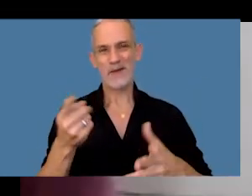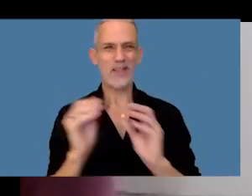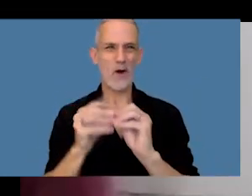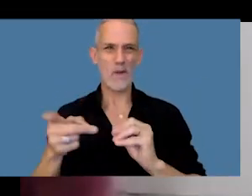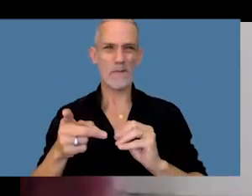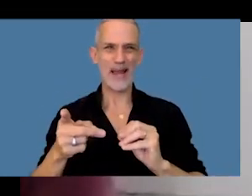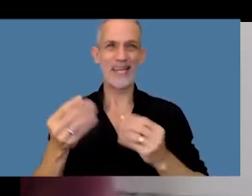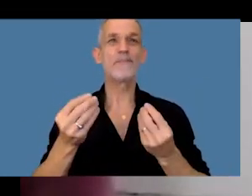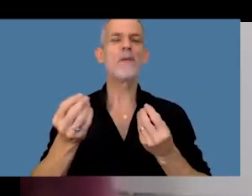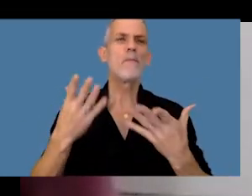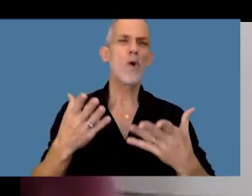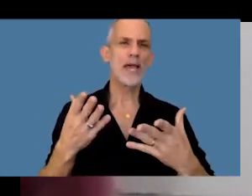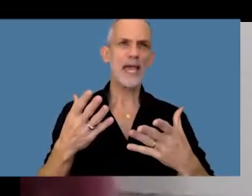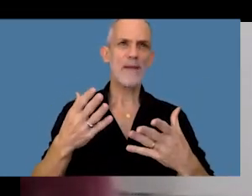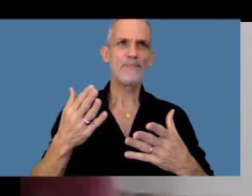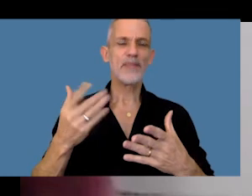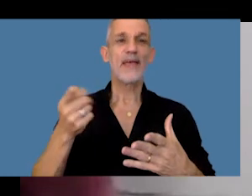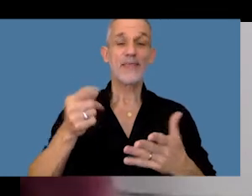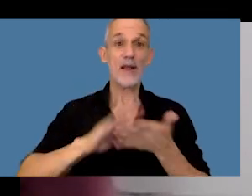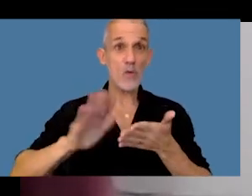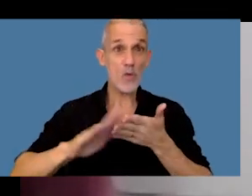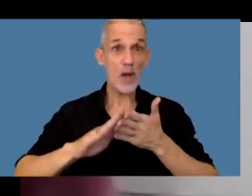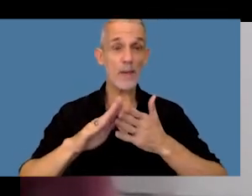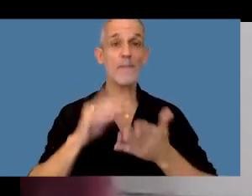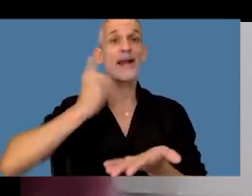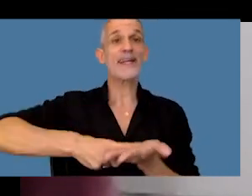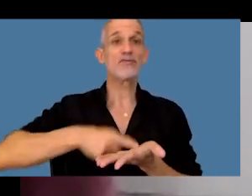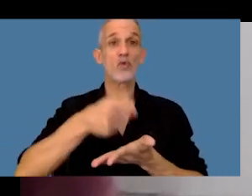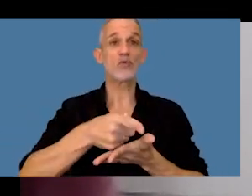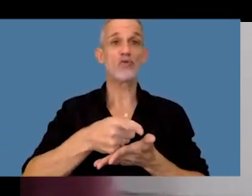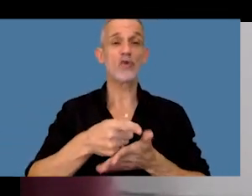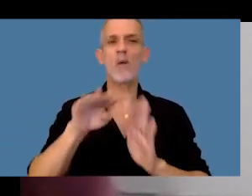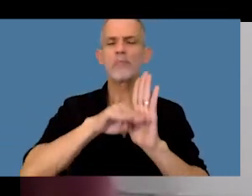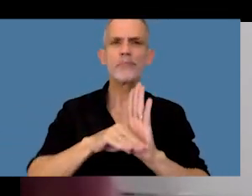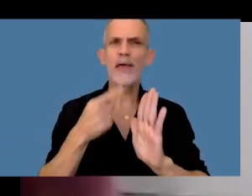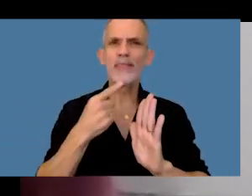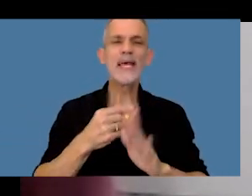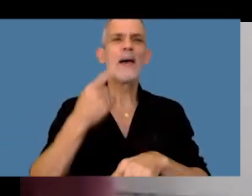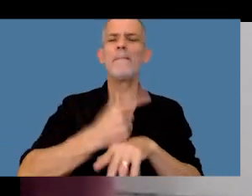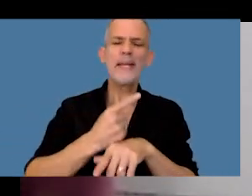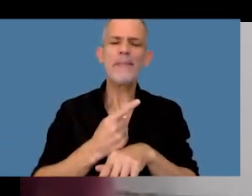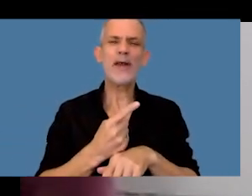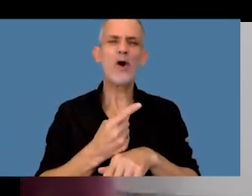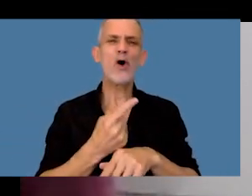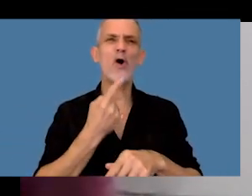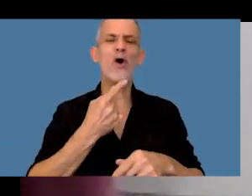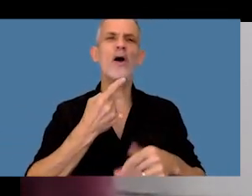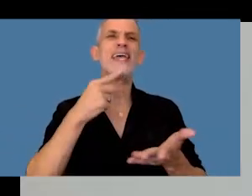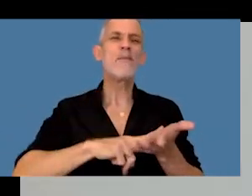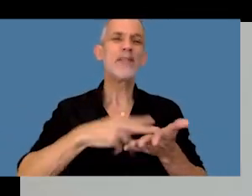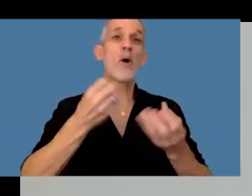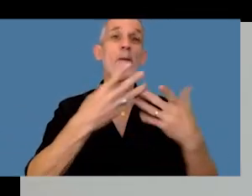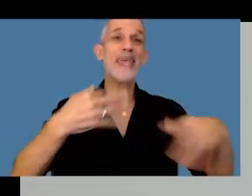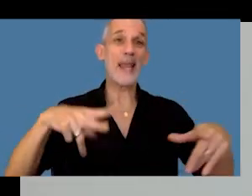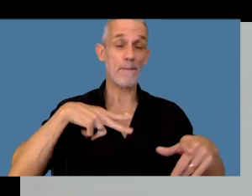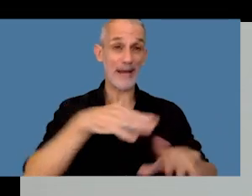compañera, es porque la nueva resolución dispone que primero voy contra bienes personales. Si vos no